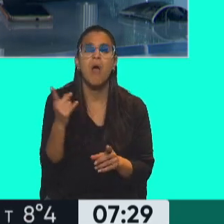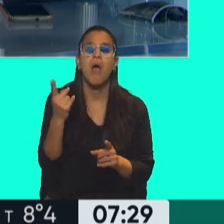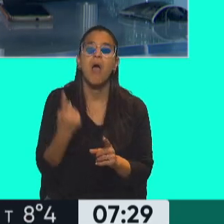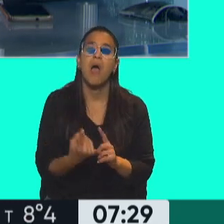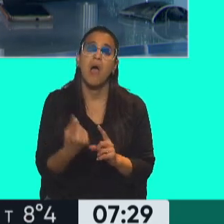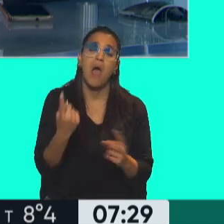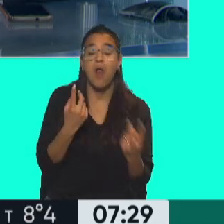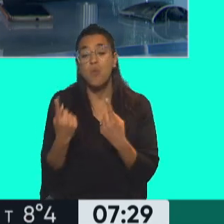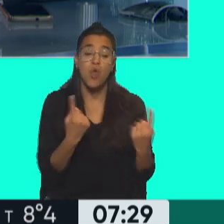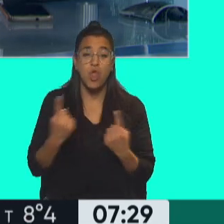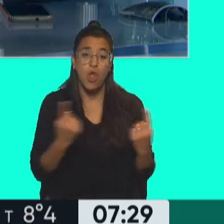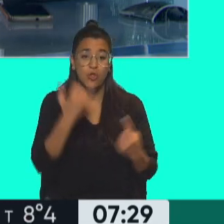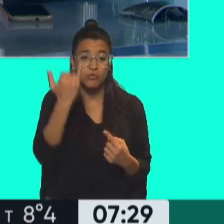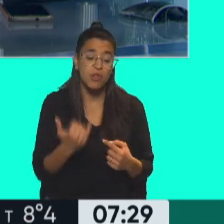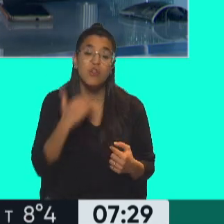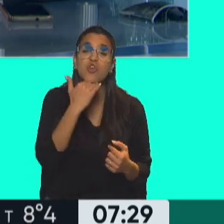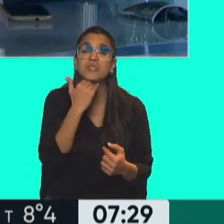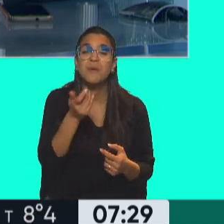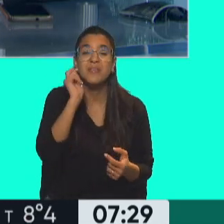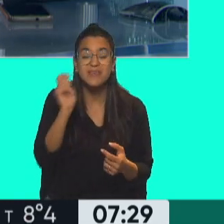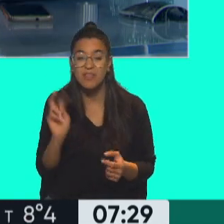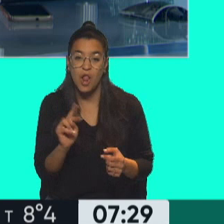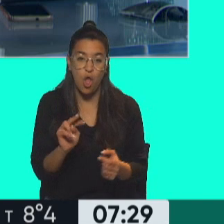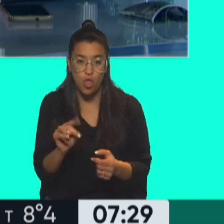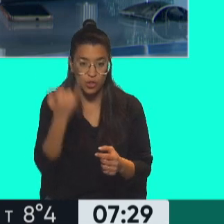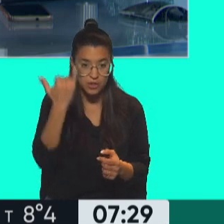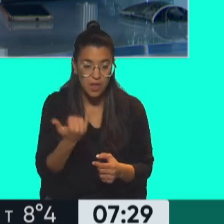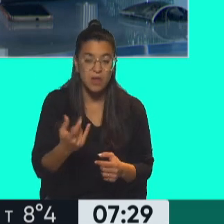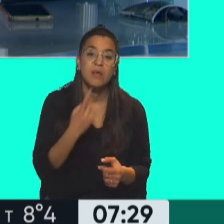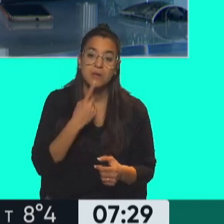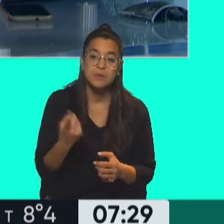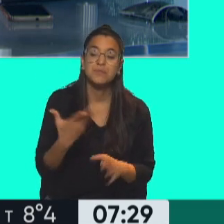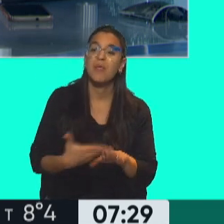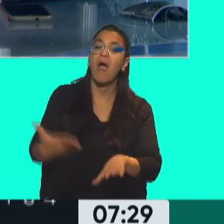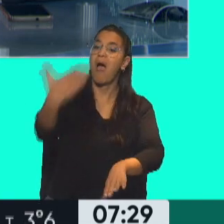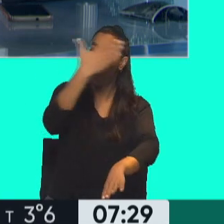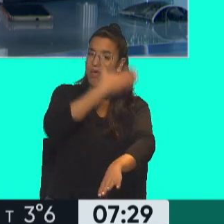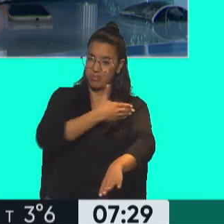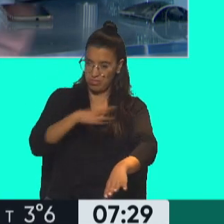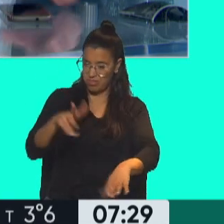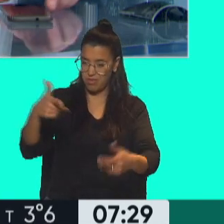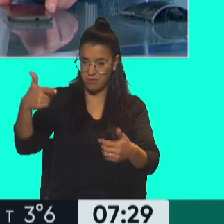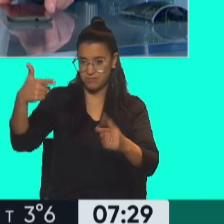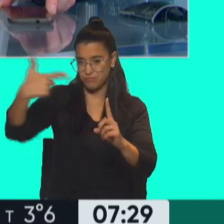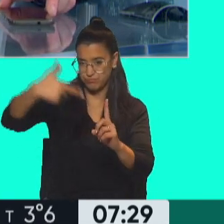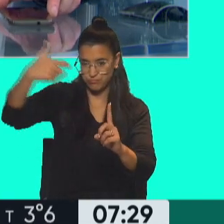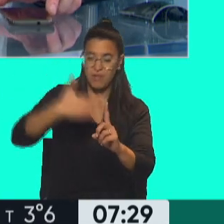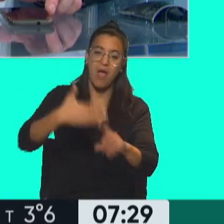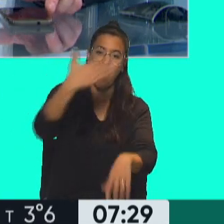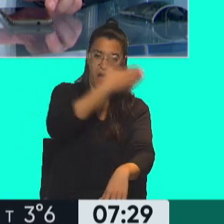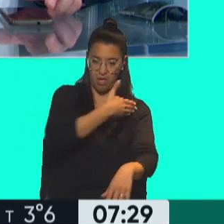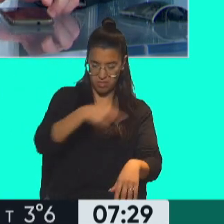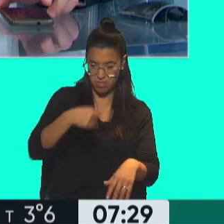los dos. No está claro en poder de quién, desde bastante antes de que ocurriera el episodio frente a la casa de